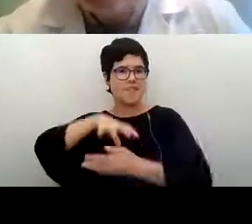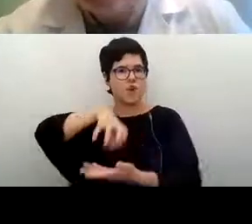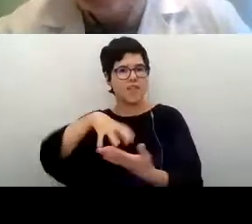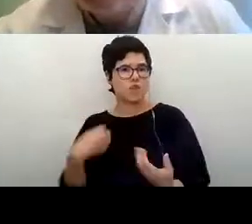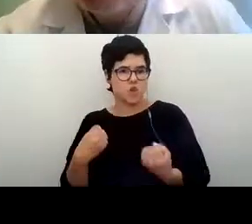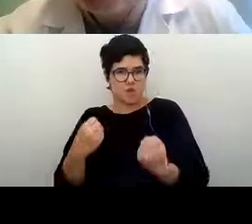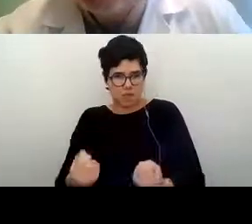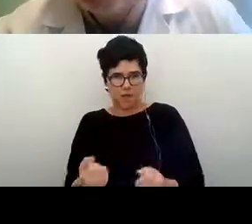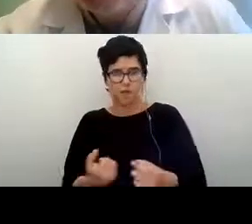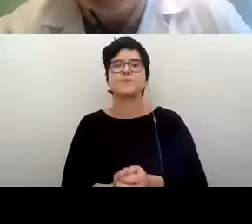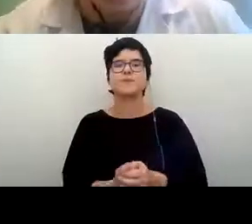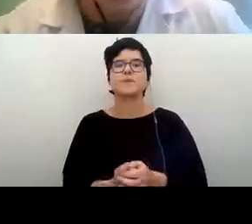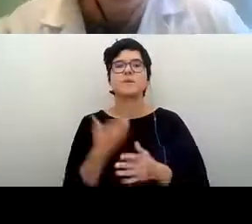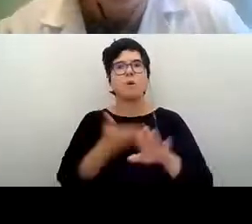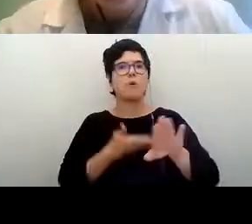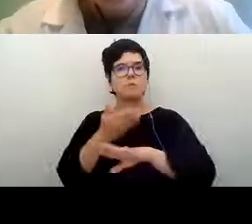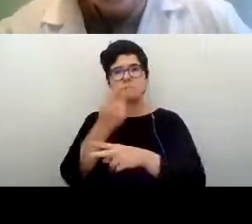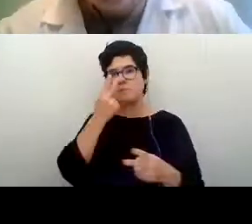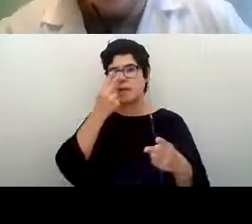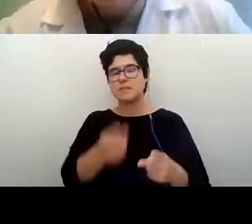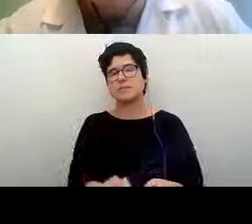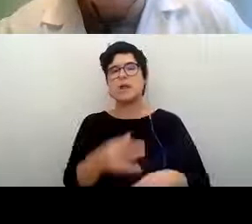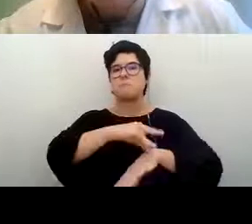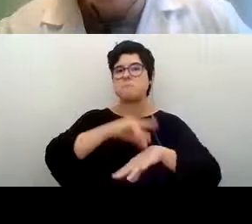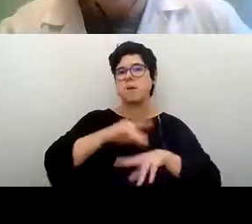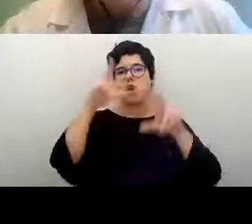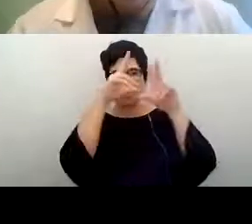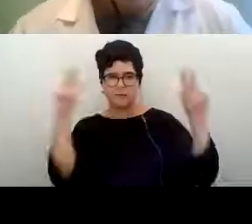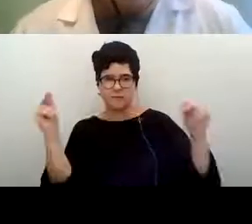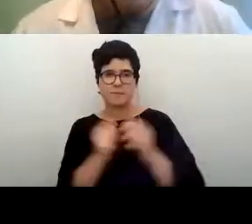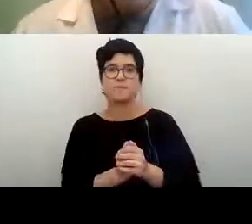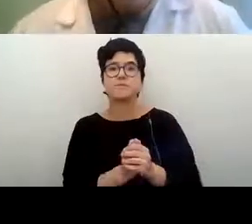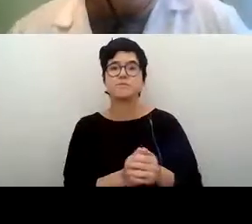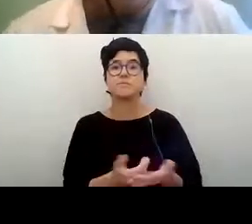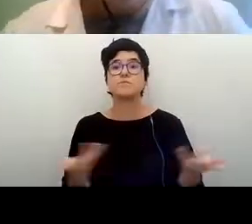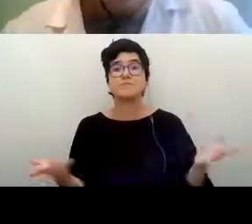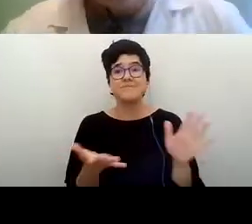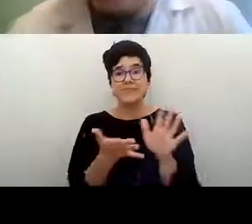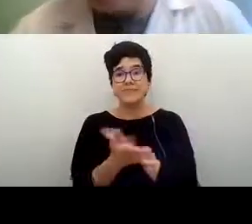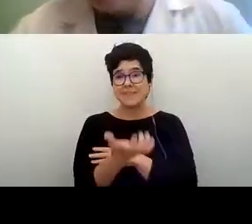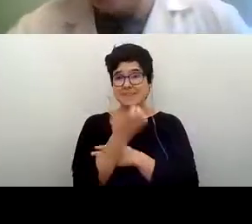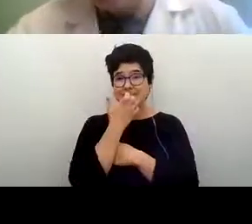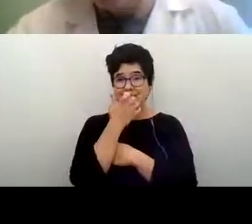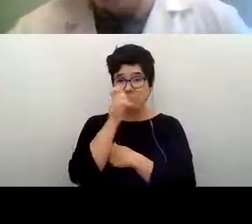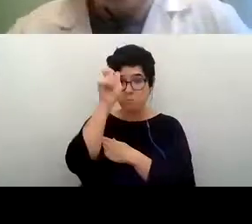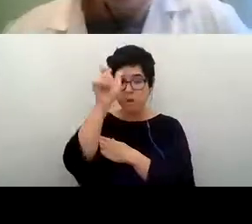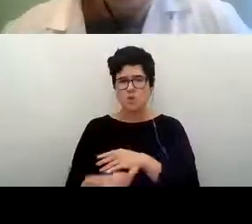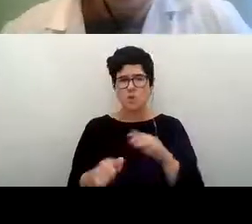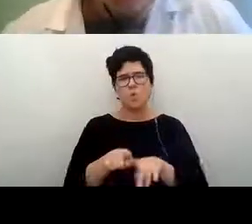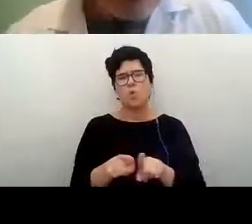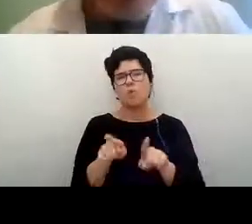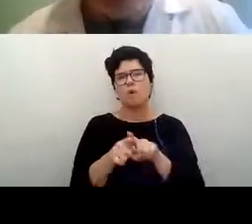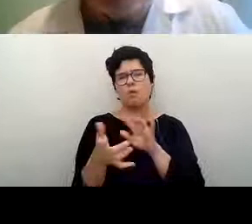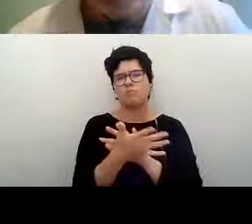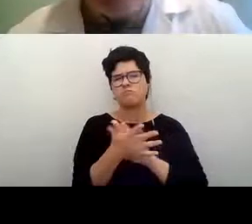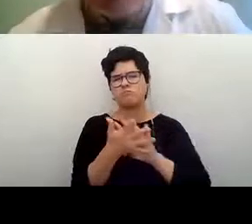con los sanitarios y las sanitarias. En muchas ocasiones, si la persona hace tiempo que no la ves, por